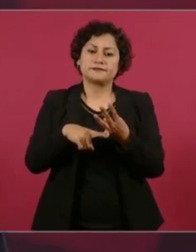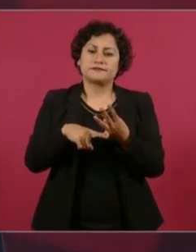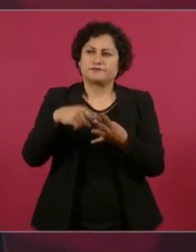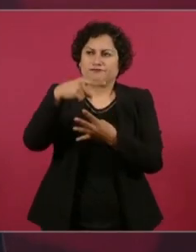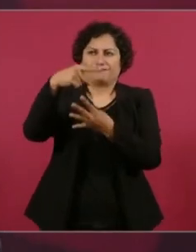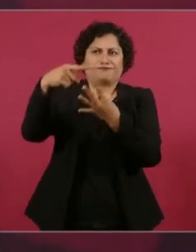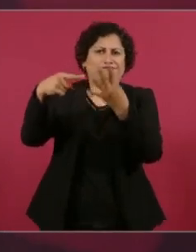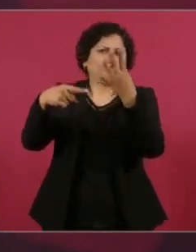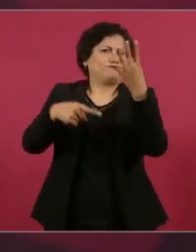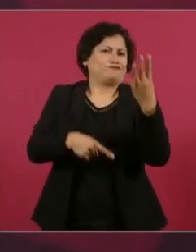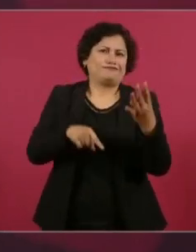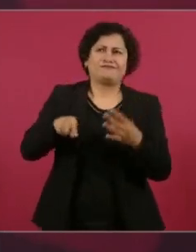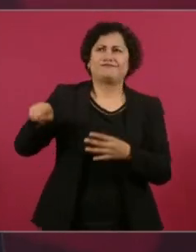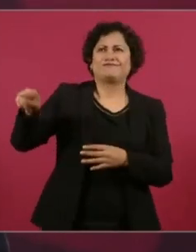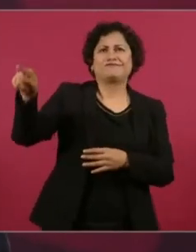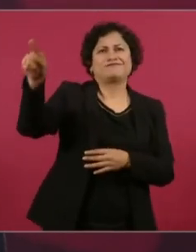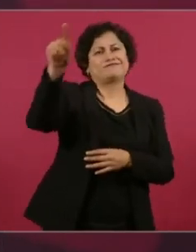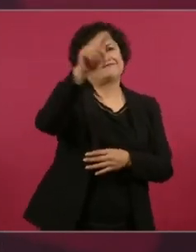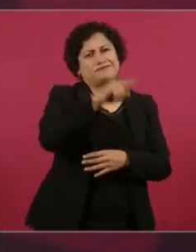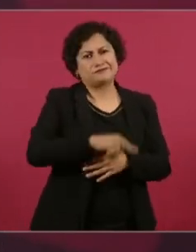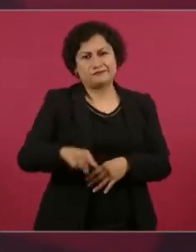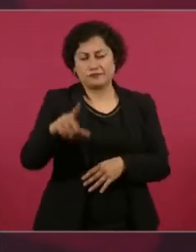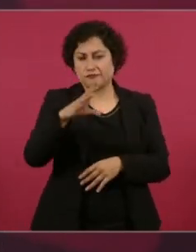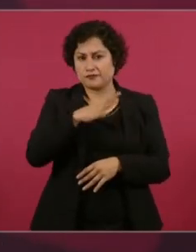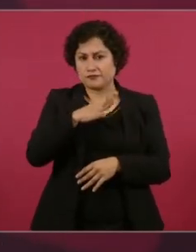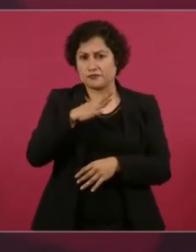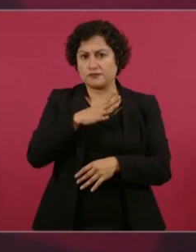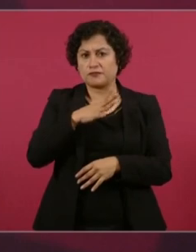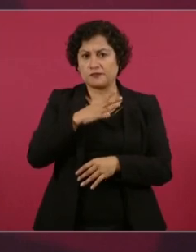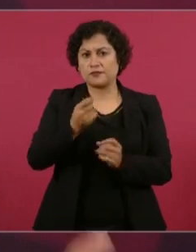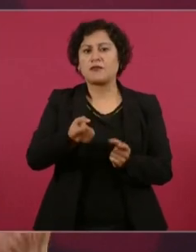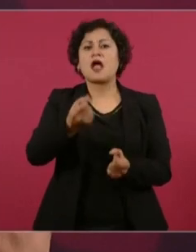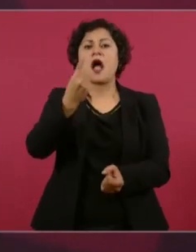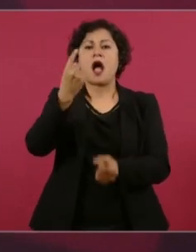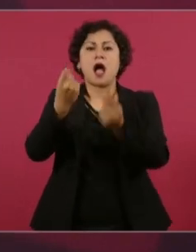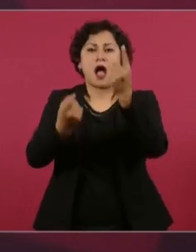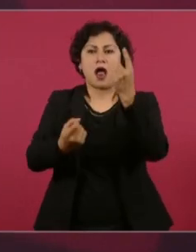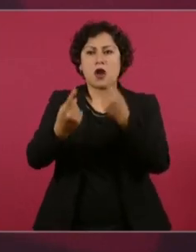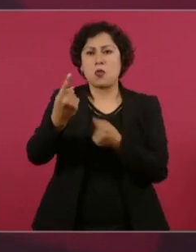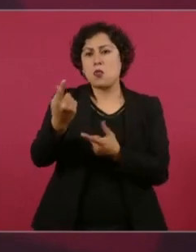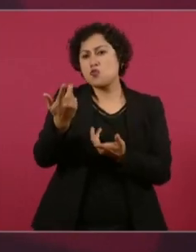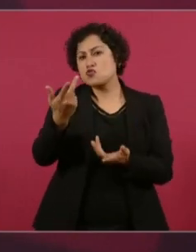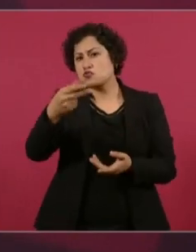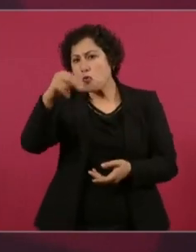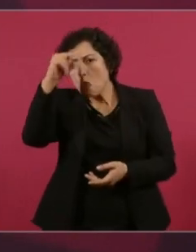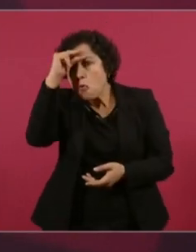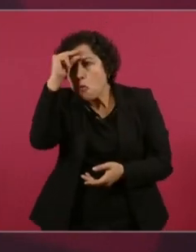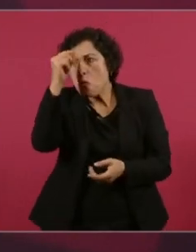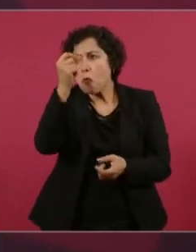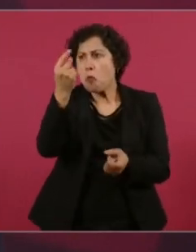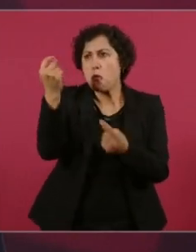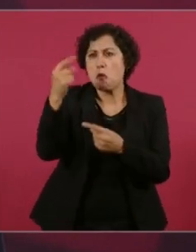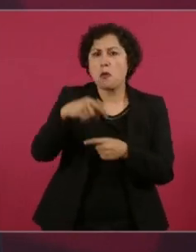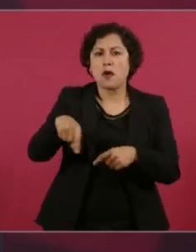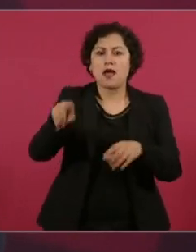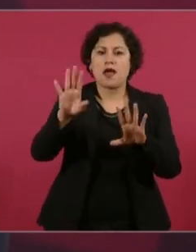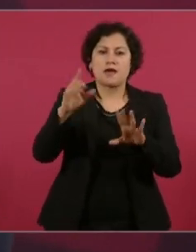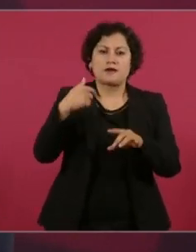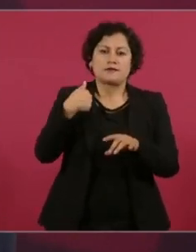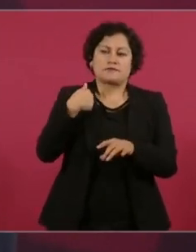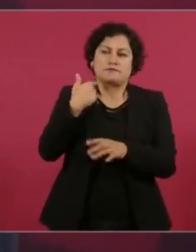Y otros, hasta ya, intelectuales, aunque ya no quiero hablar de él,